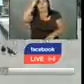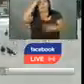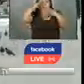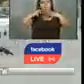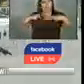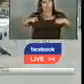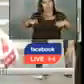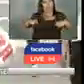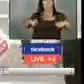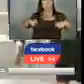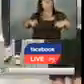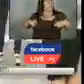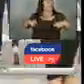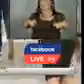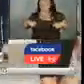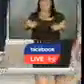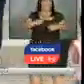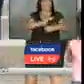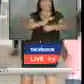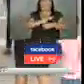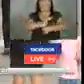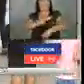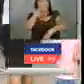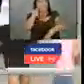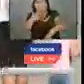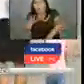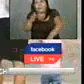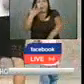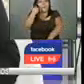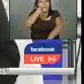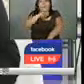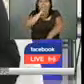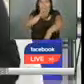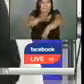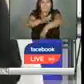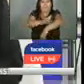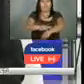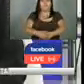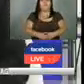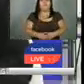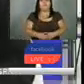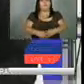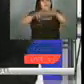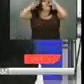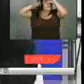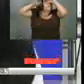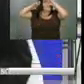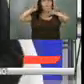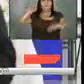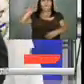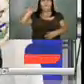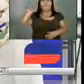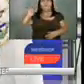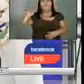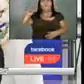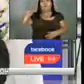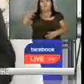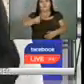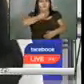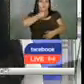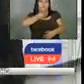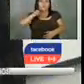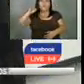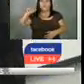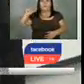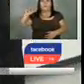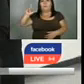que se trate de la viruela símica u otra enfermedad dermatológica. Con imágenes de Roberto Martínez, un reporte